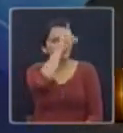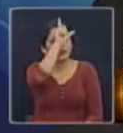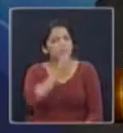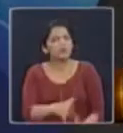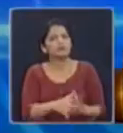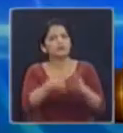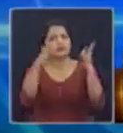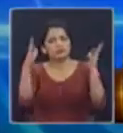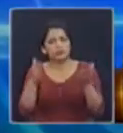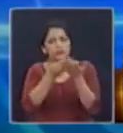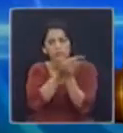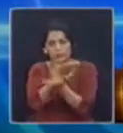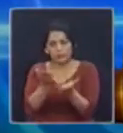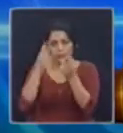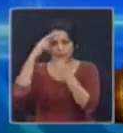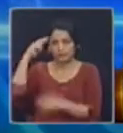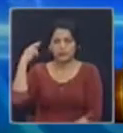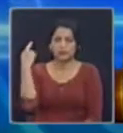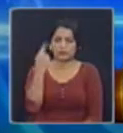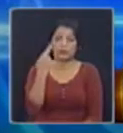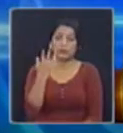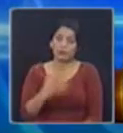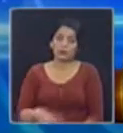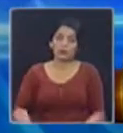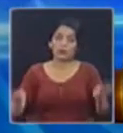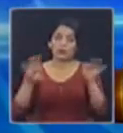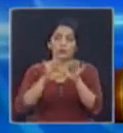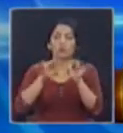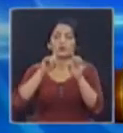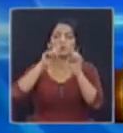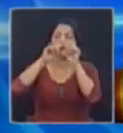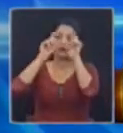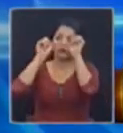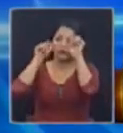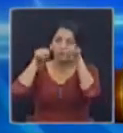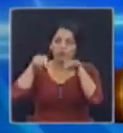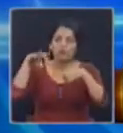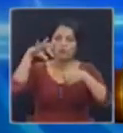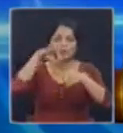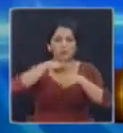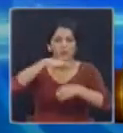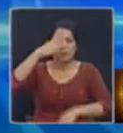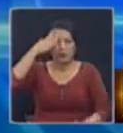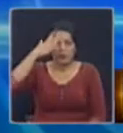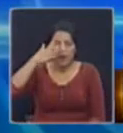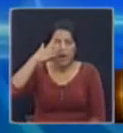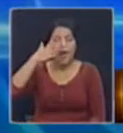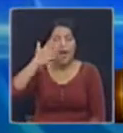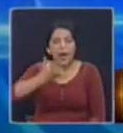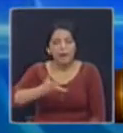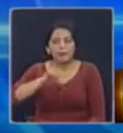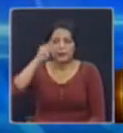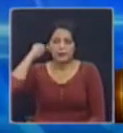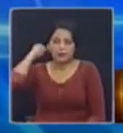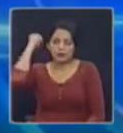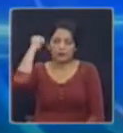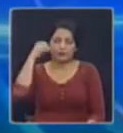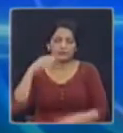mayoría. De ahí la importancia de la consulta popular para avanzar en derechos y para buscar nuevamente